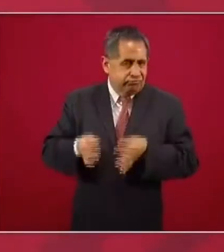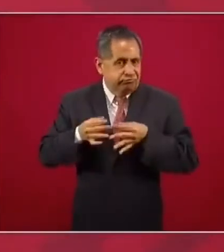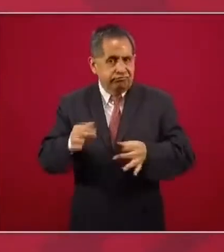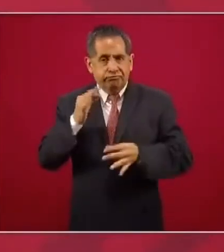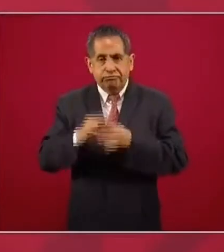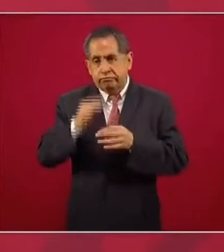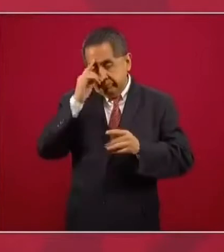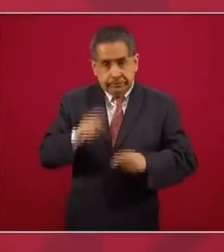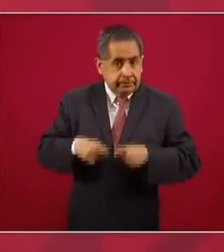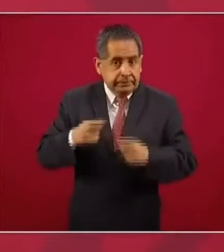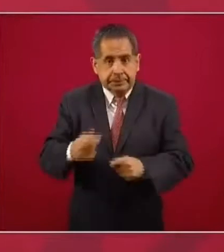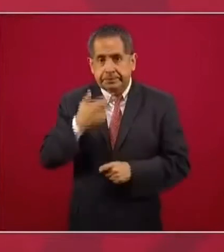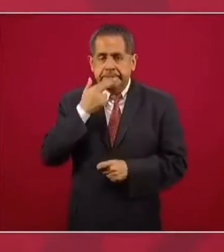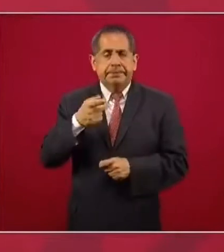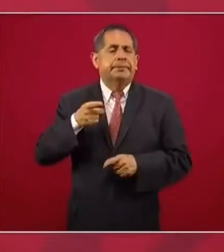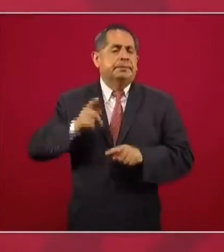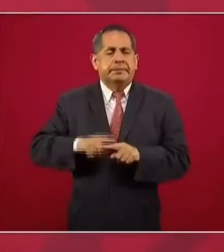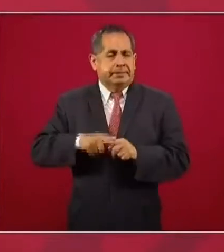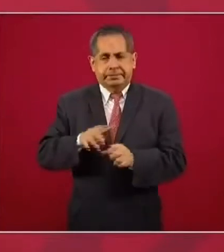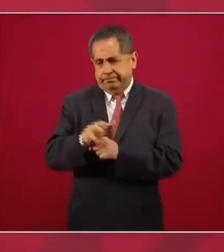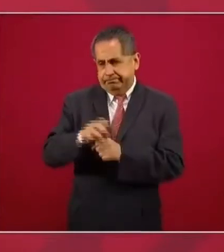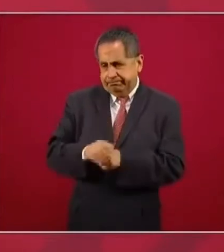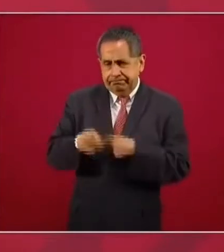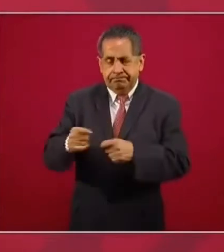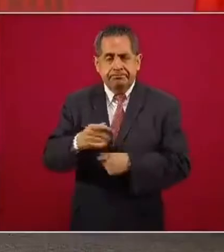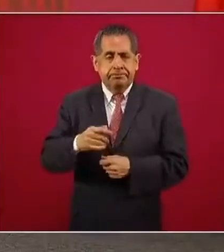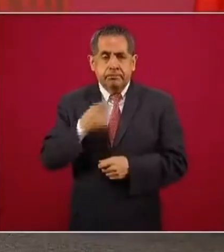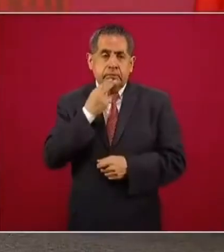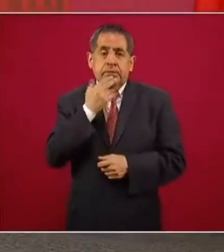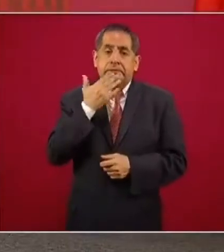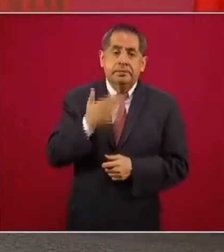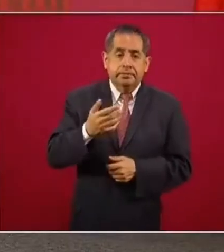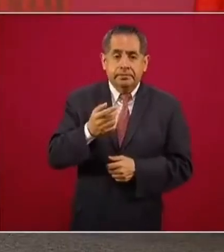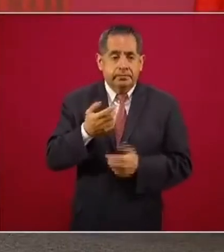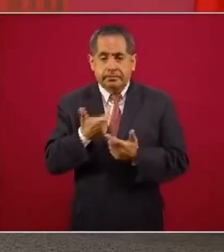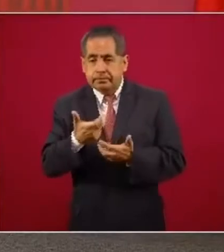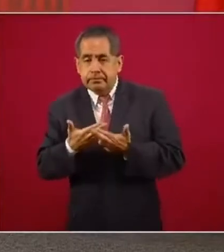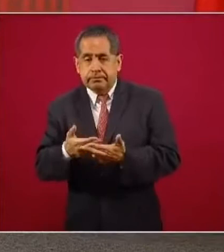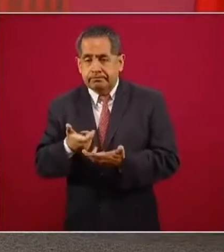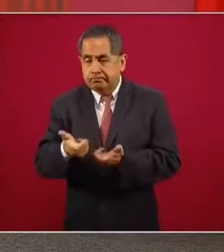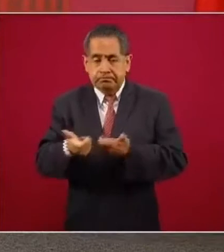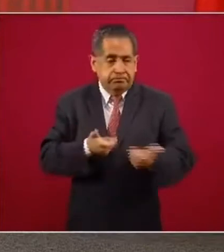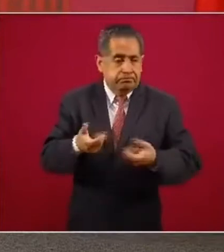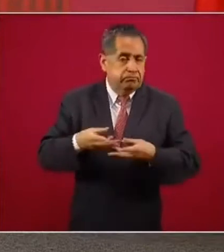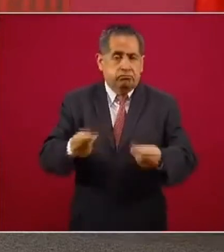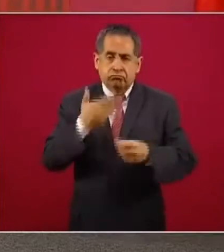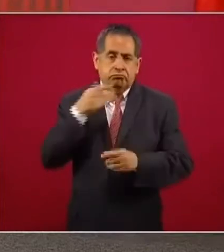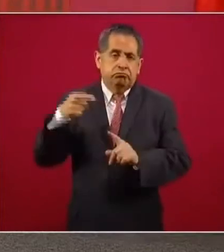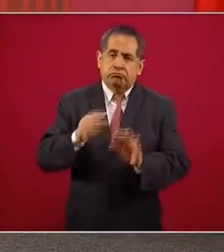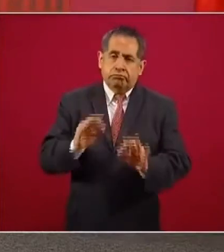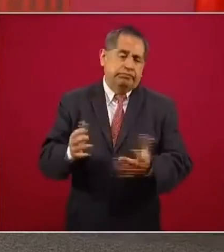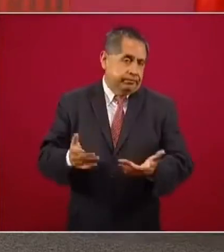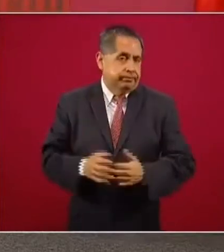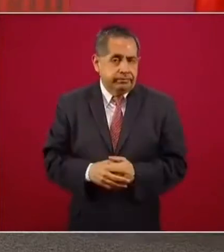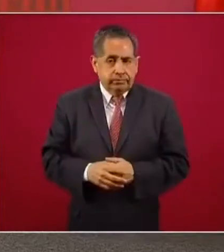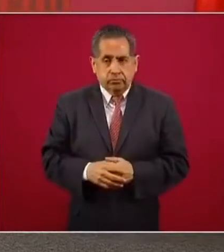mejorar y garantizar, entre otras acciones, el uso eficiente de los recursos. Uno de sus